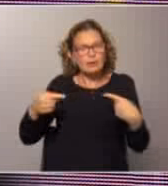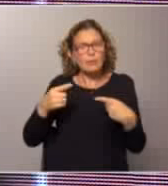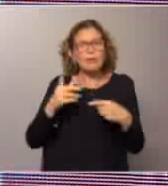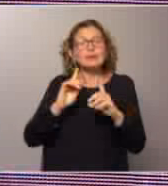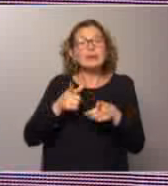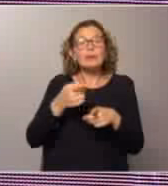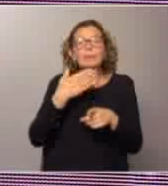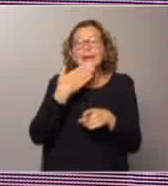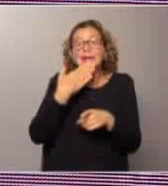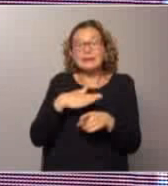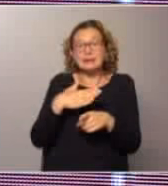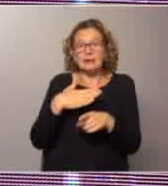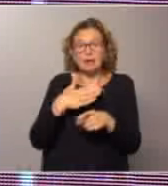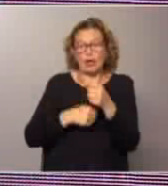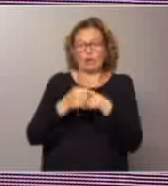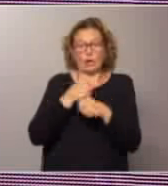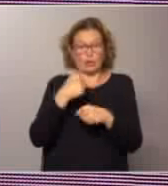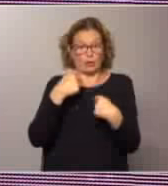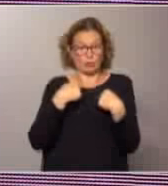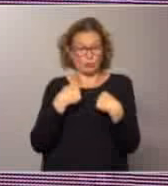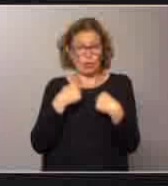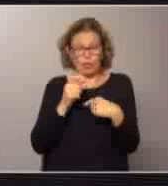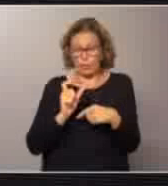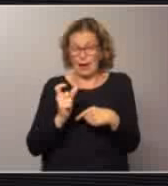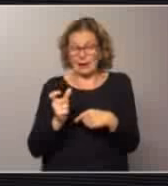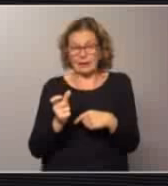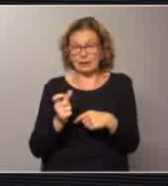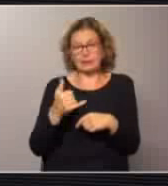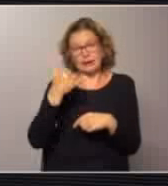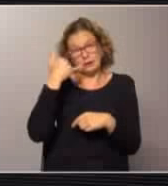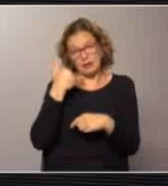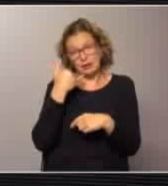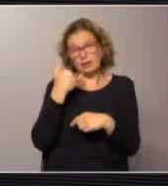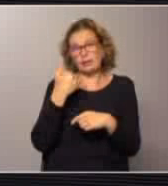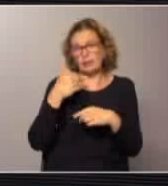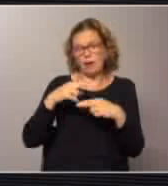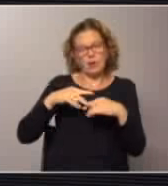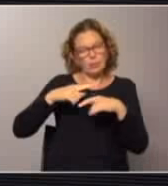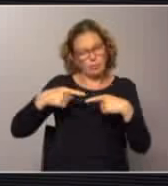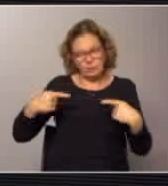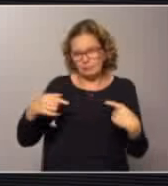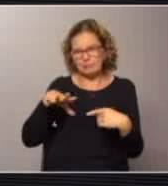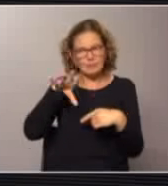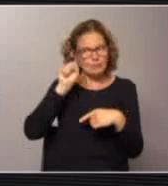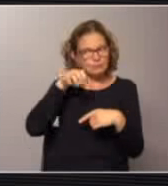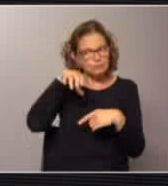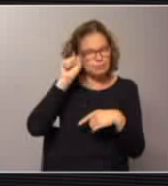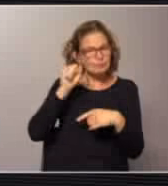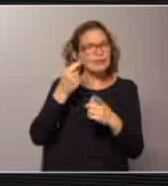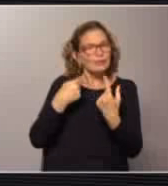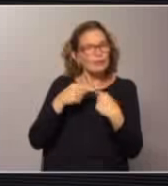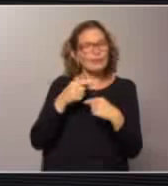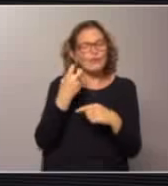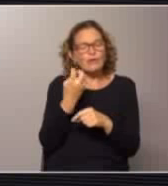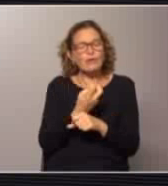de hasta entender tu edad en función del tamaño de la letra que usas en el teléfono el tipo dispositivo etcétera y entonces si nosotros